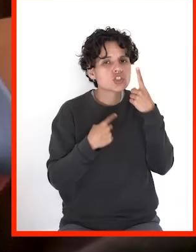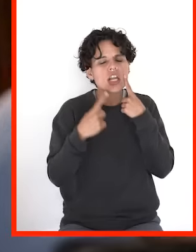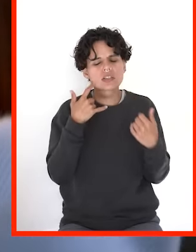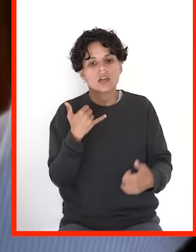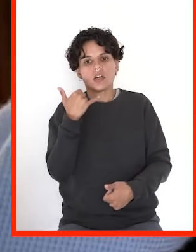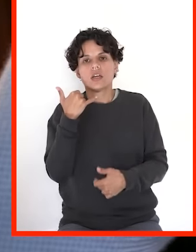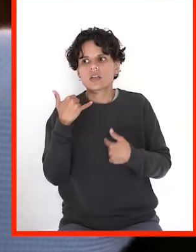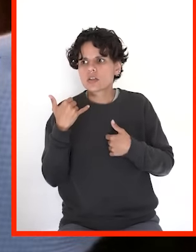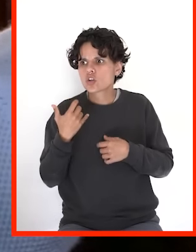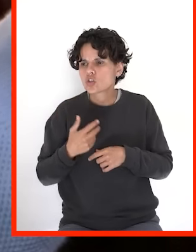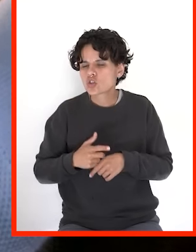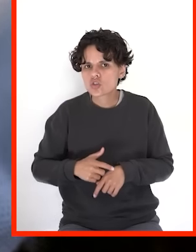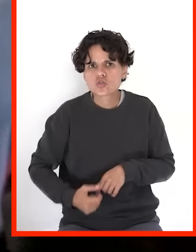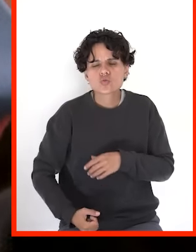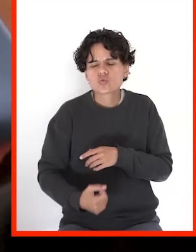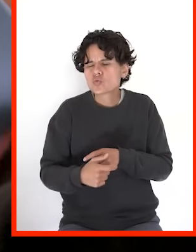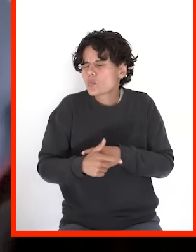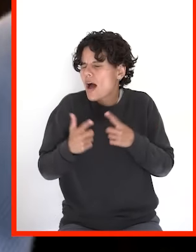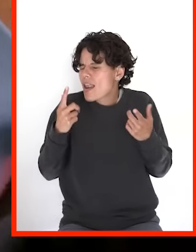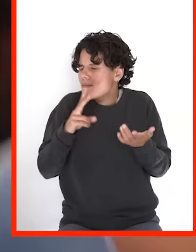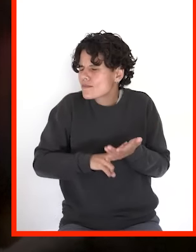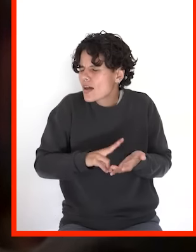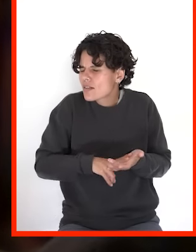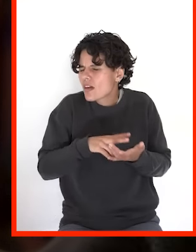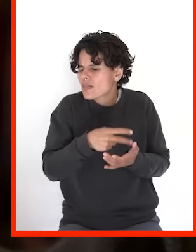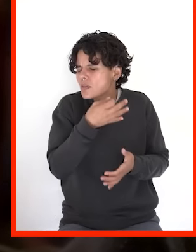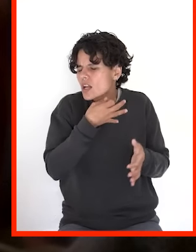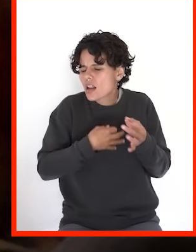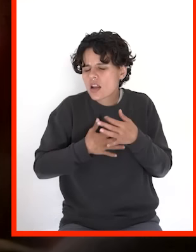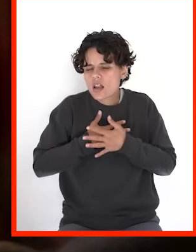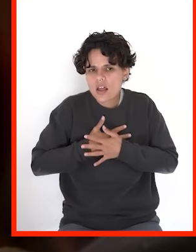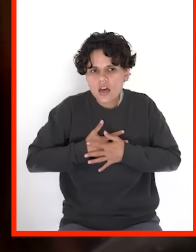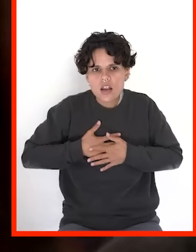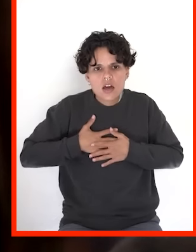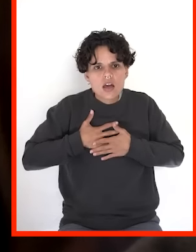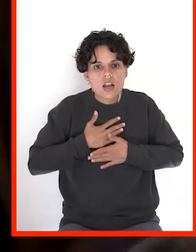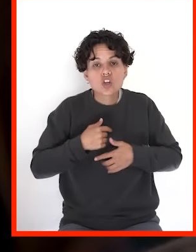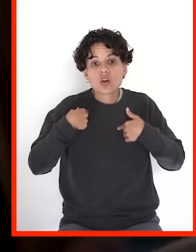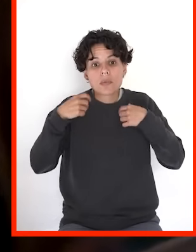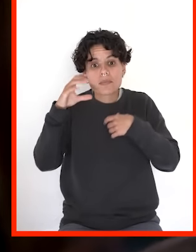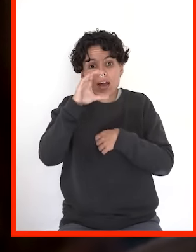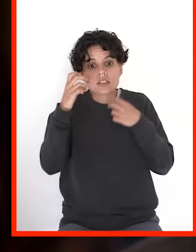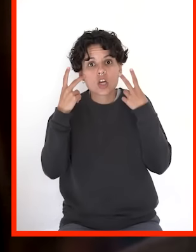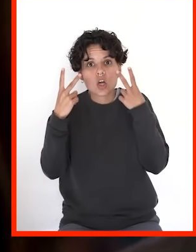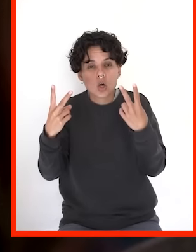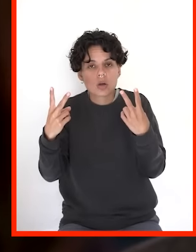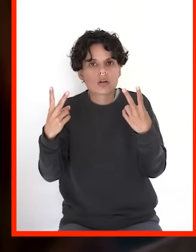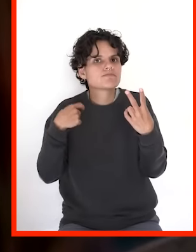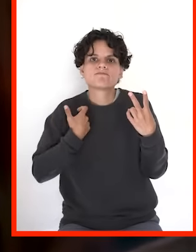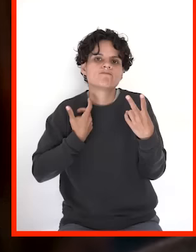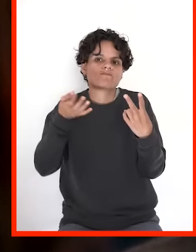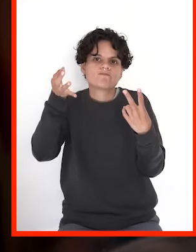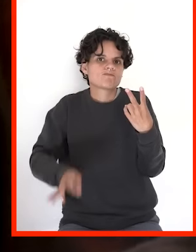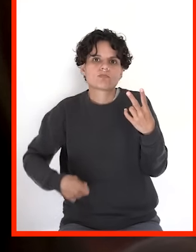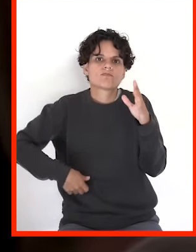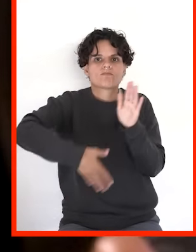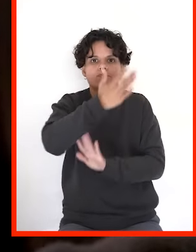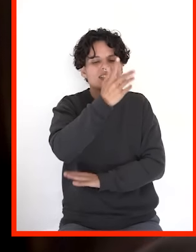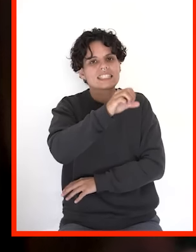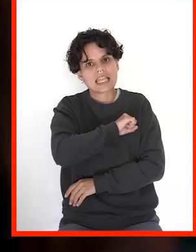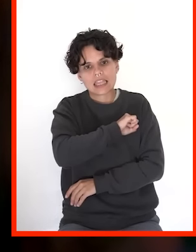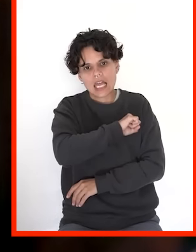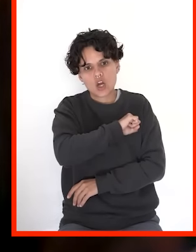es verdad. Y ahí me empieza a contar que era verdad y todo. Cagó mi paseo, me fui al tiro para Santiago, así. Y ahí iba viajando